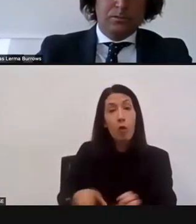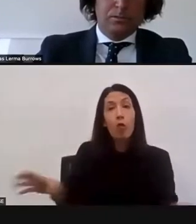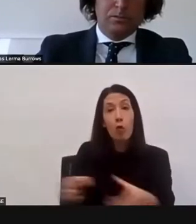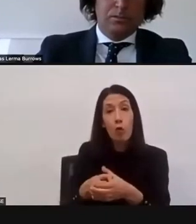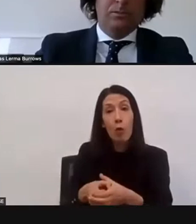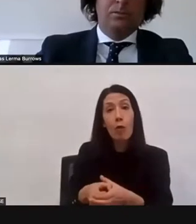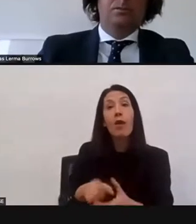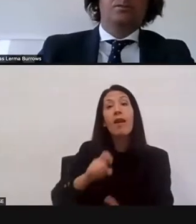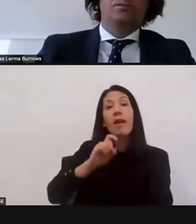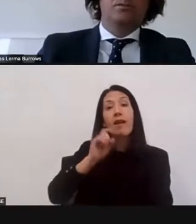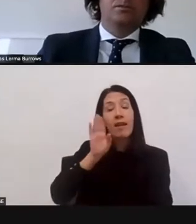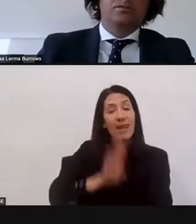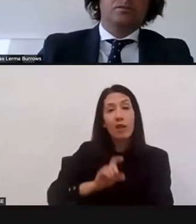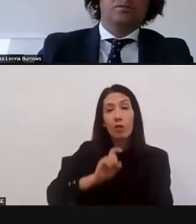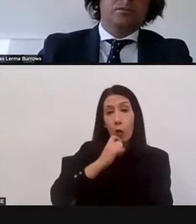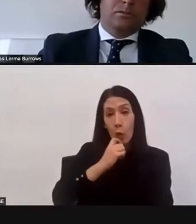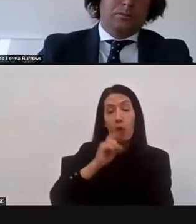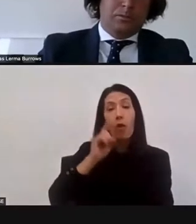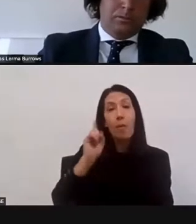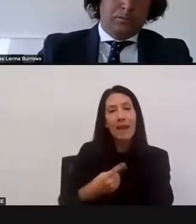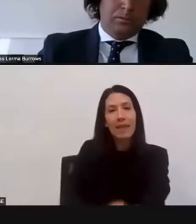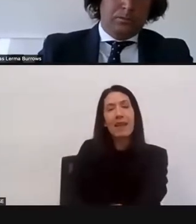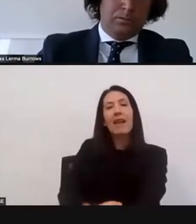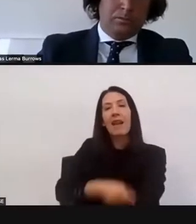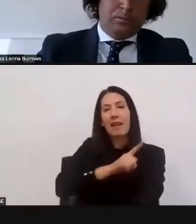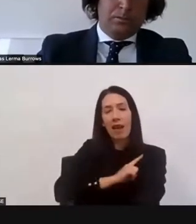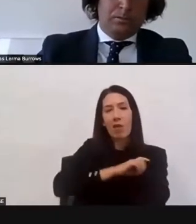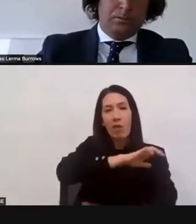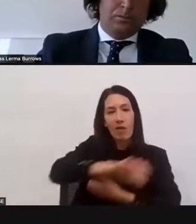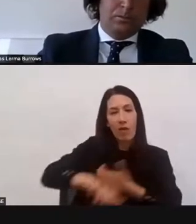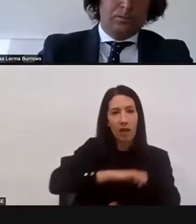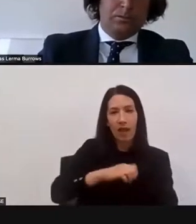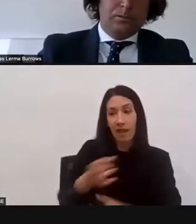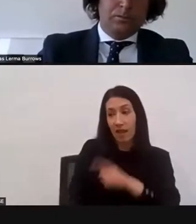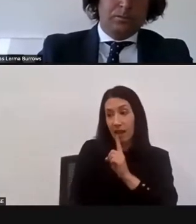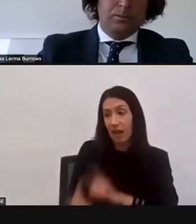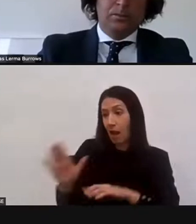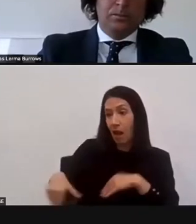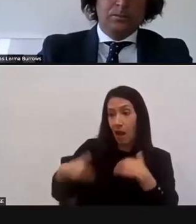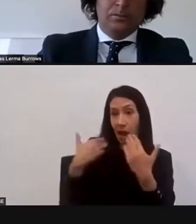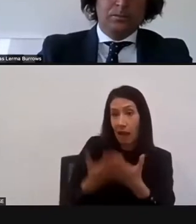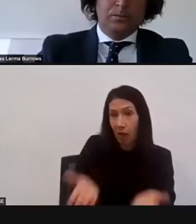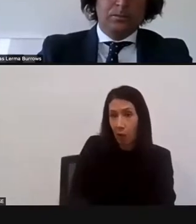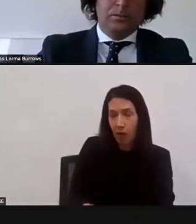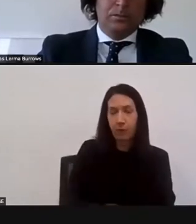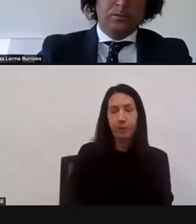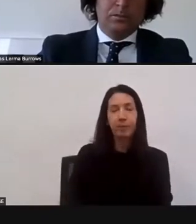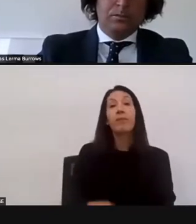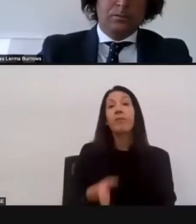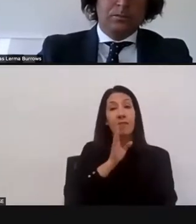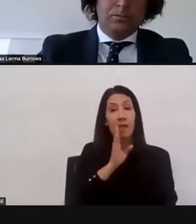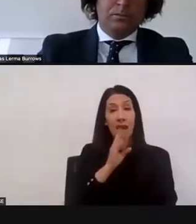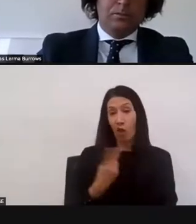de Odio y Radicalización Violenta desde la fecha de su creación hasta la actualidad. Comentaba con Francisco